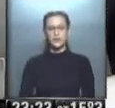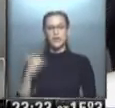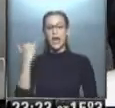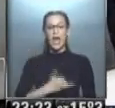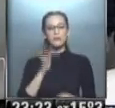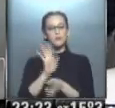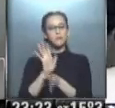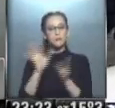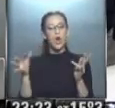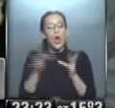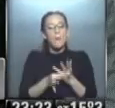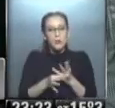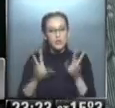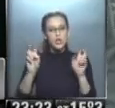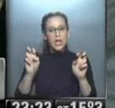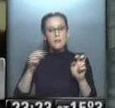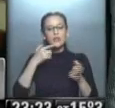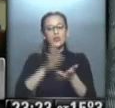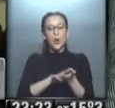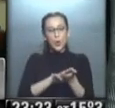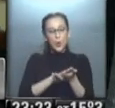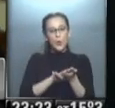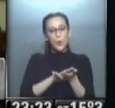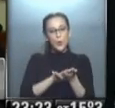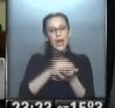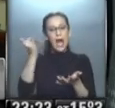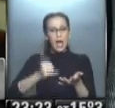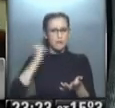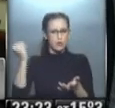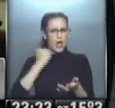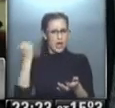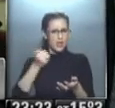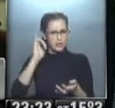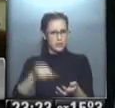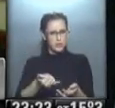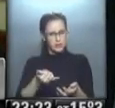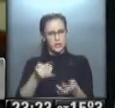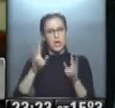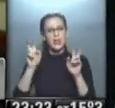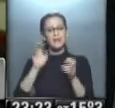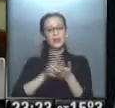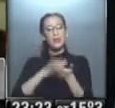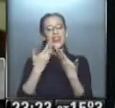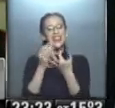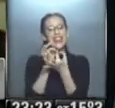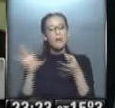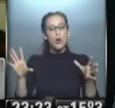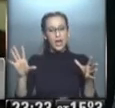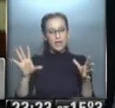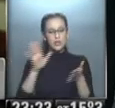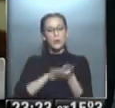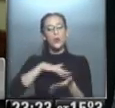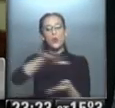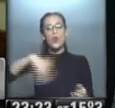compromiso con un tema que en términos parlamentarios tiene suma importancia, que es el tema de la democracia a fondo en el lugar de